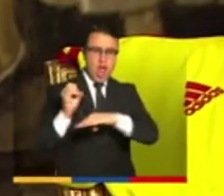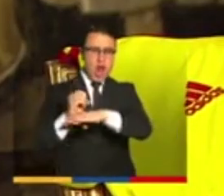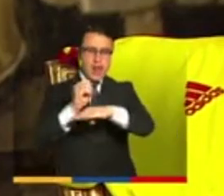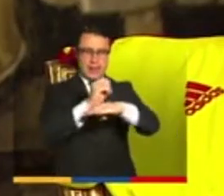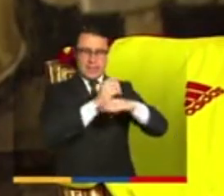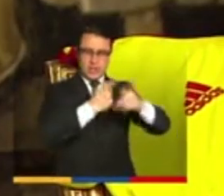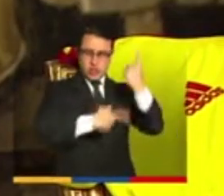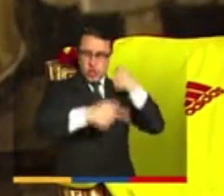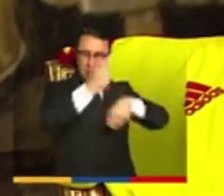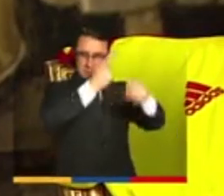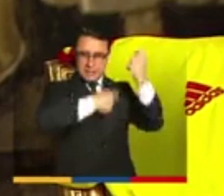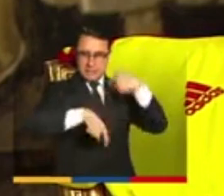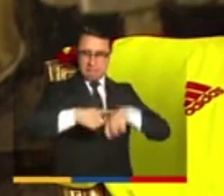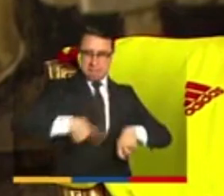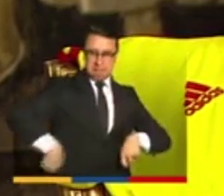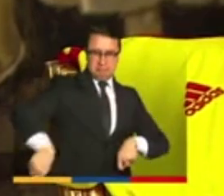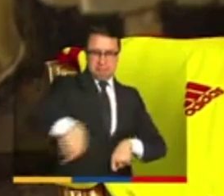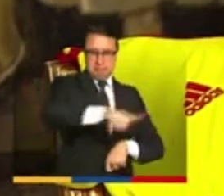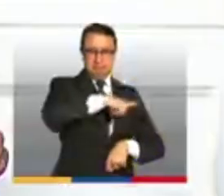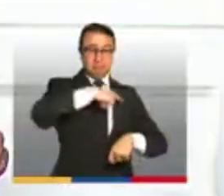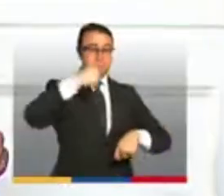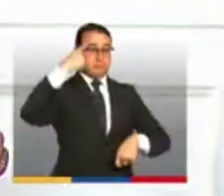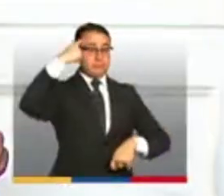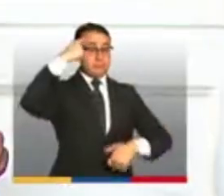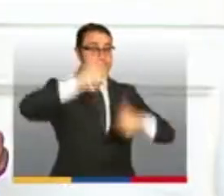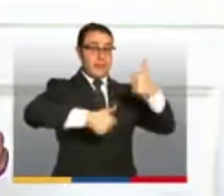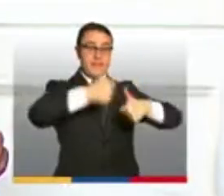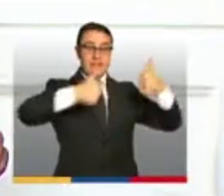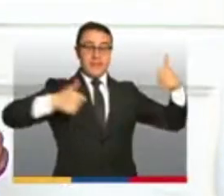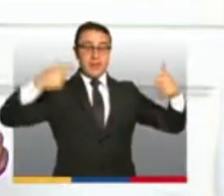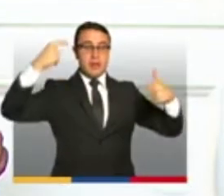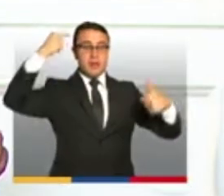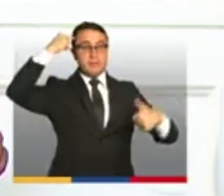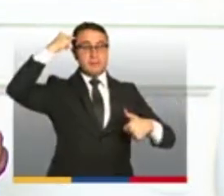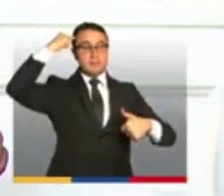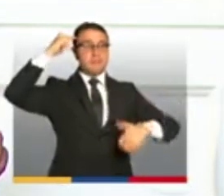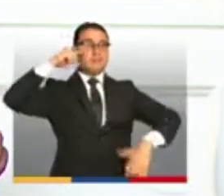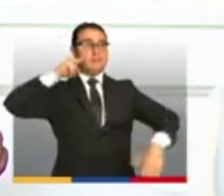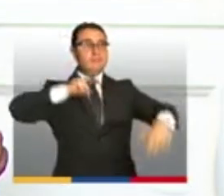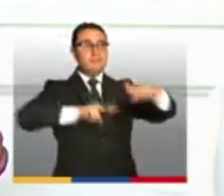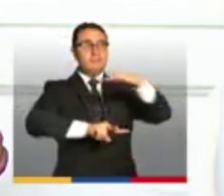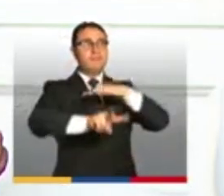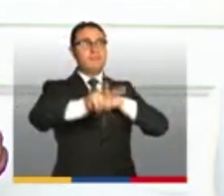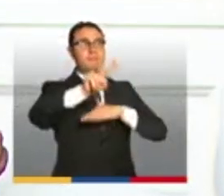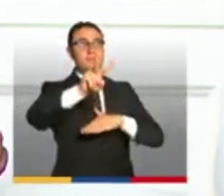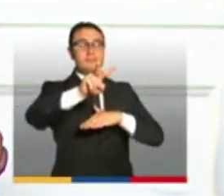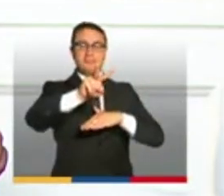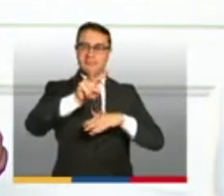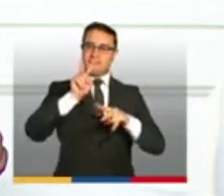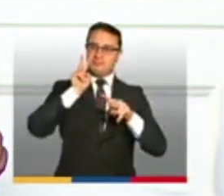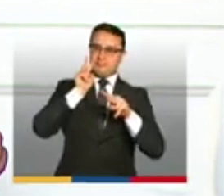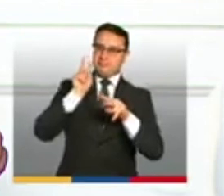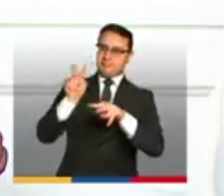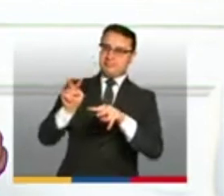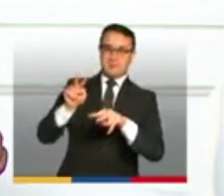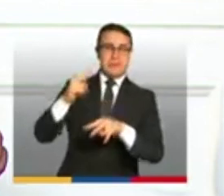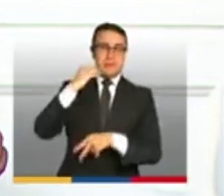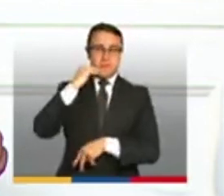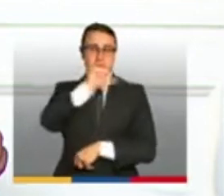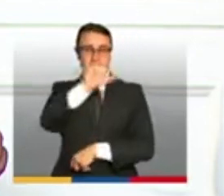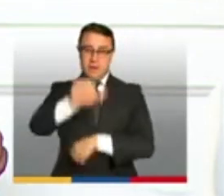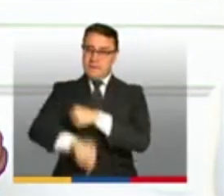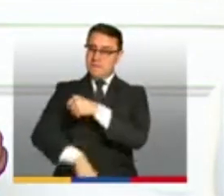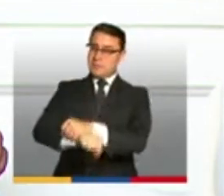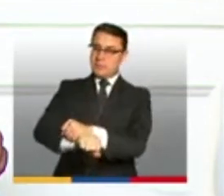organizaciones comerciales que ven de manera peyorativa el fútbol